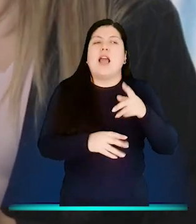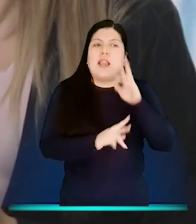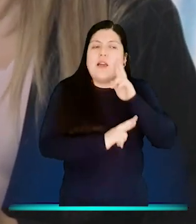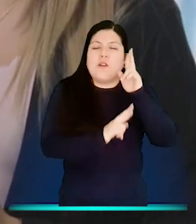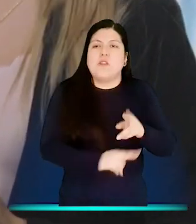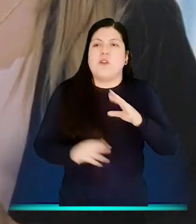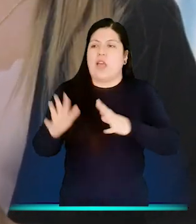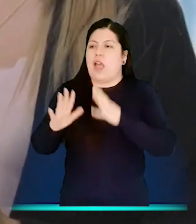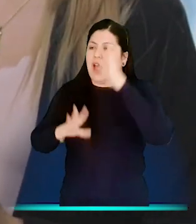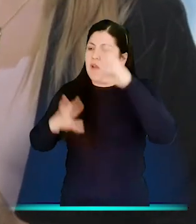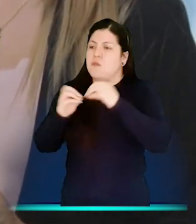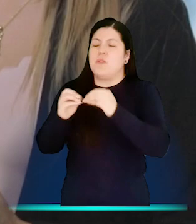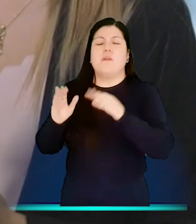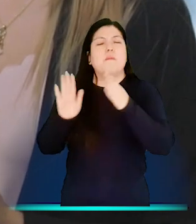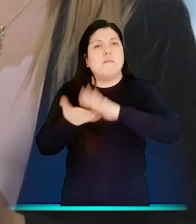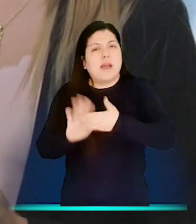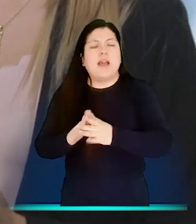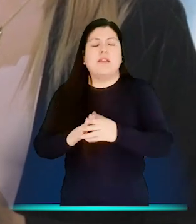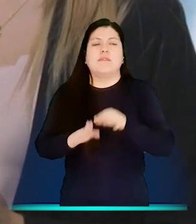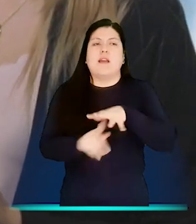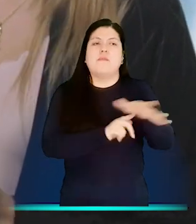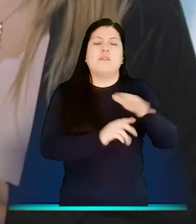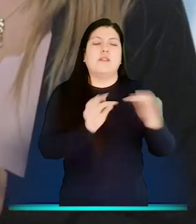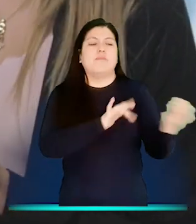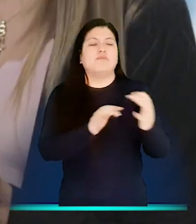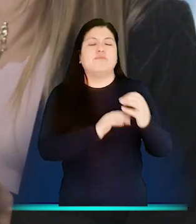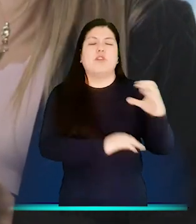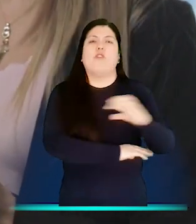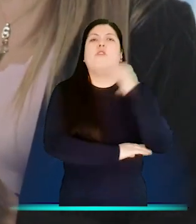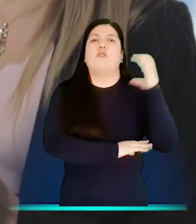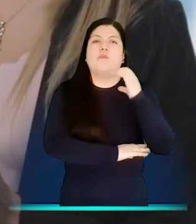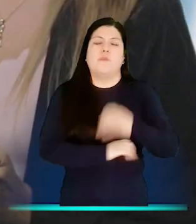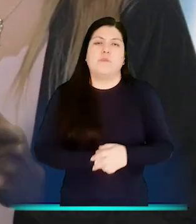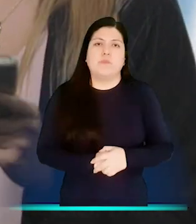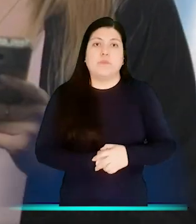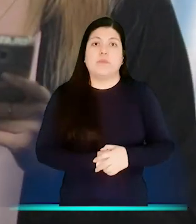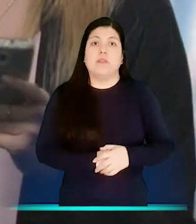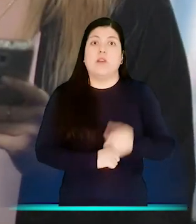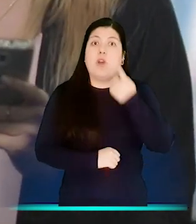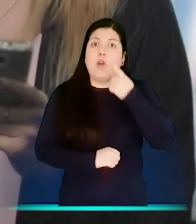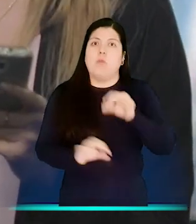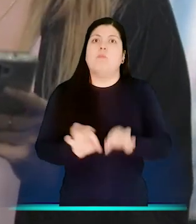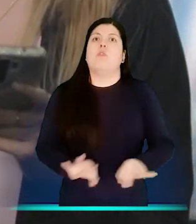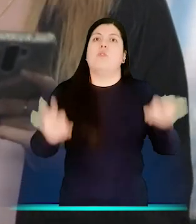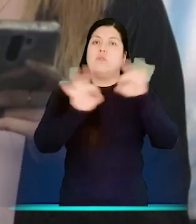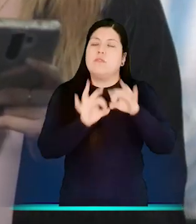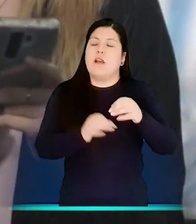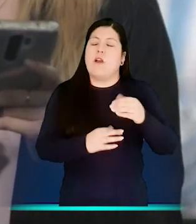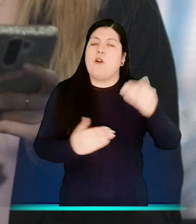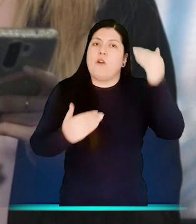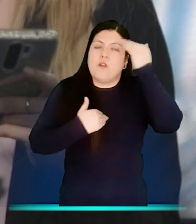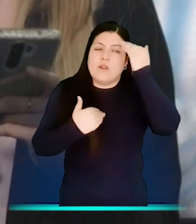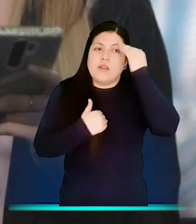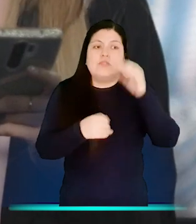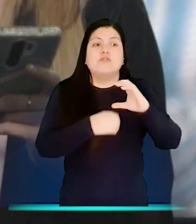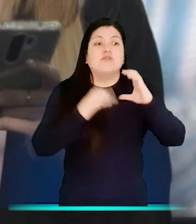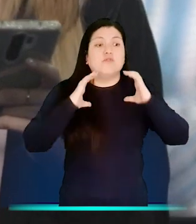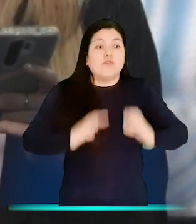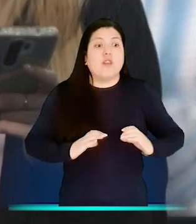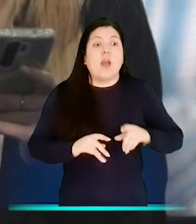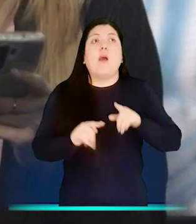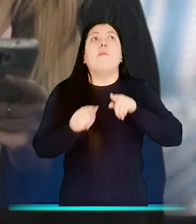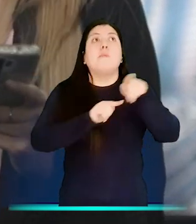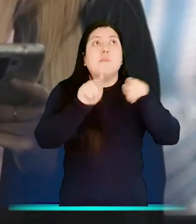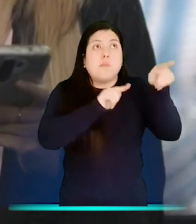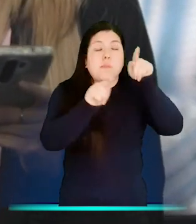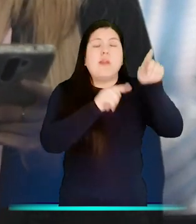fueron afectados por el conflicto armado de Colombia. Lore, entre esas hay que resaltar también que los ciudadanos de estos corregimientos